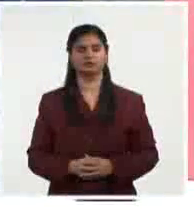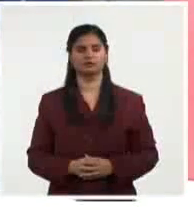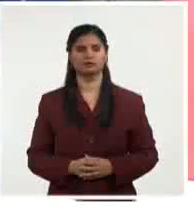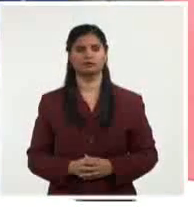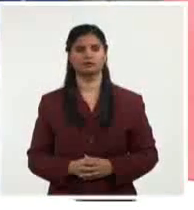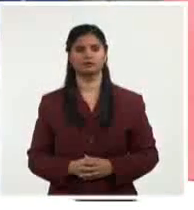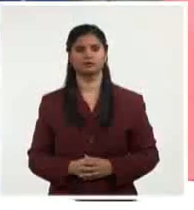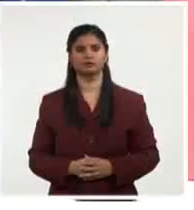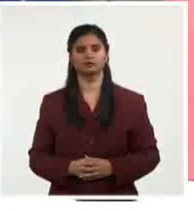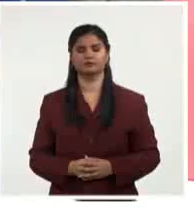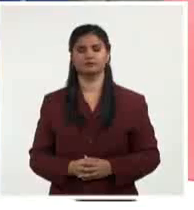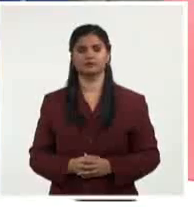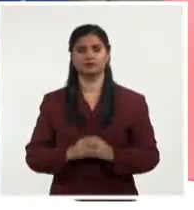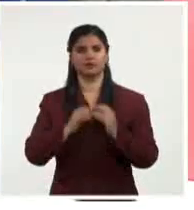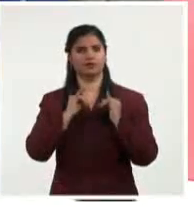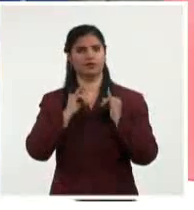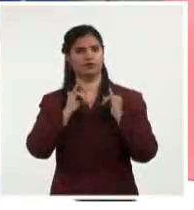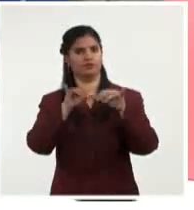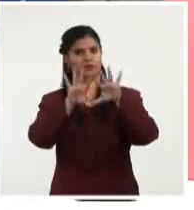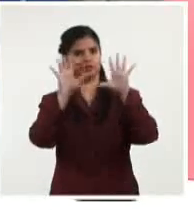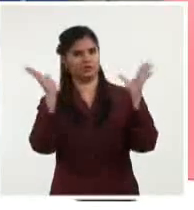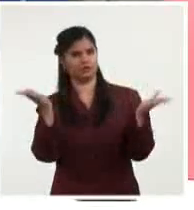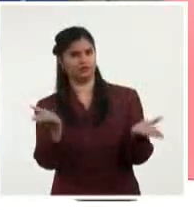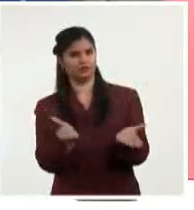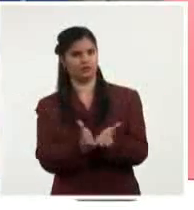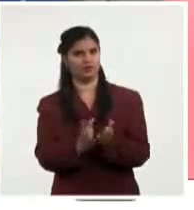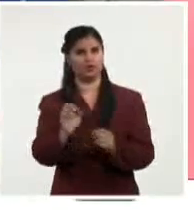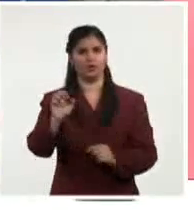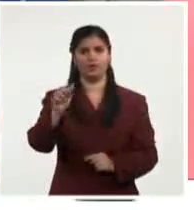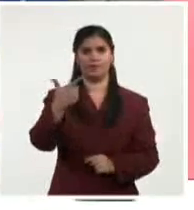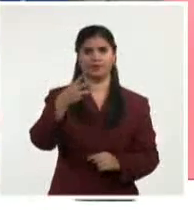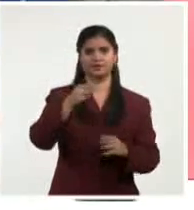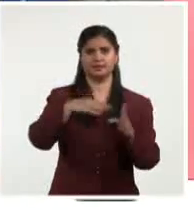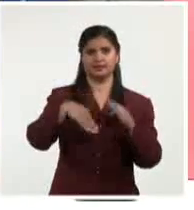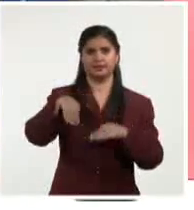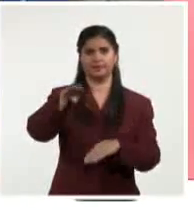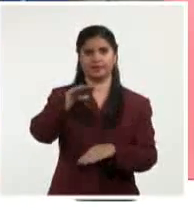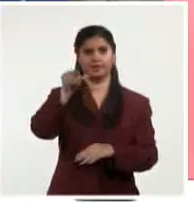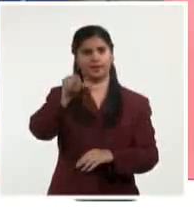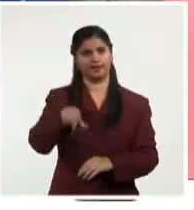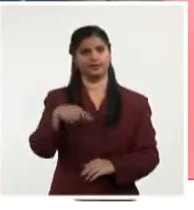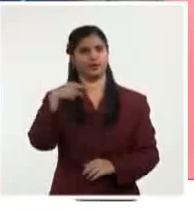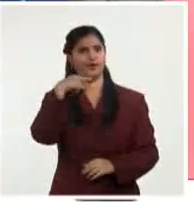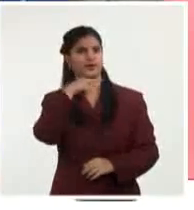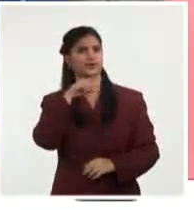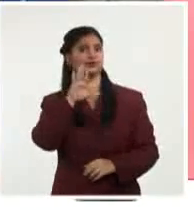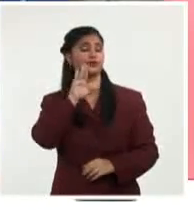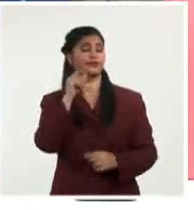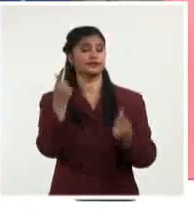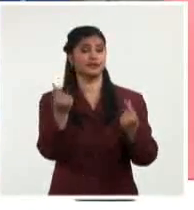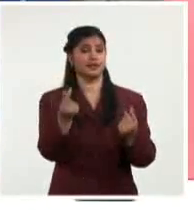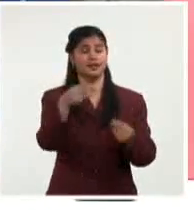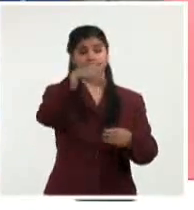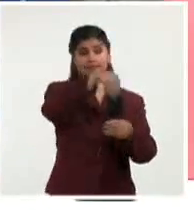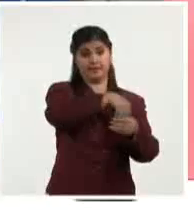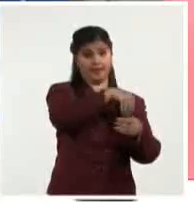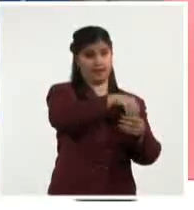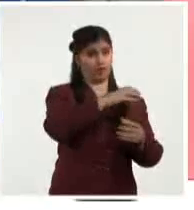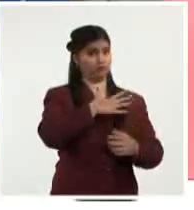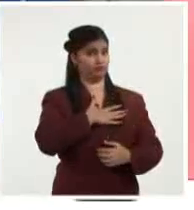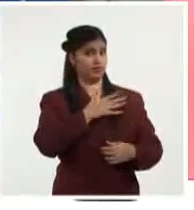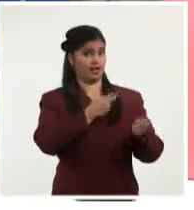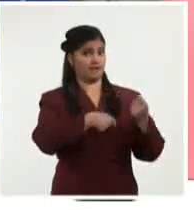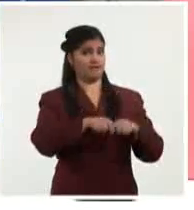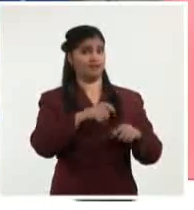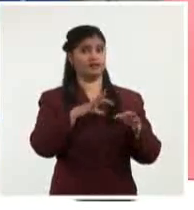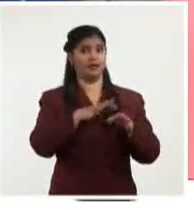Del ámbito internacional conocimos que el viceprimer ministro ruso Alexander Novak informó que los ingresos del país por la venta de gas y petróleo